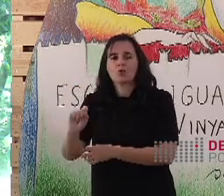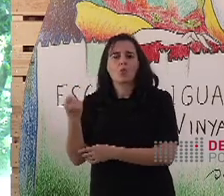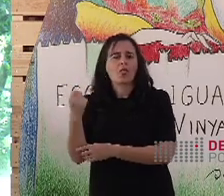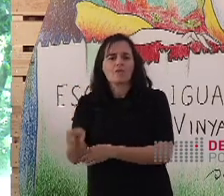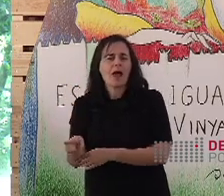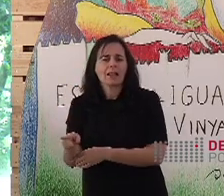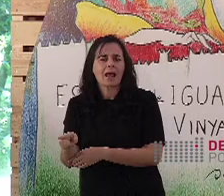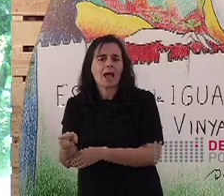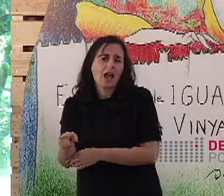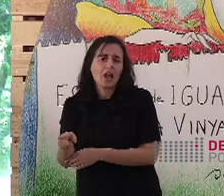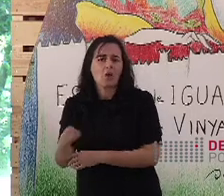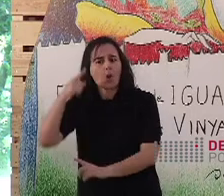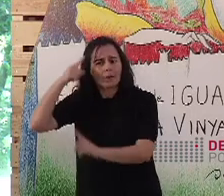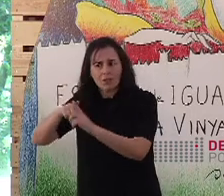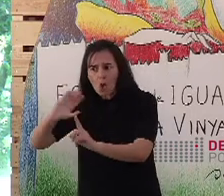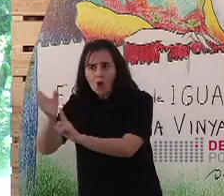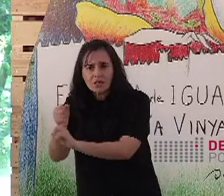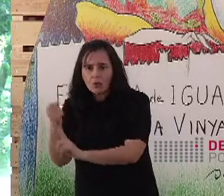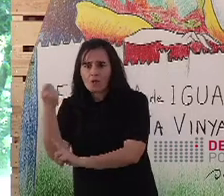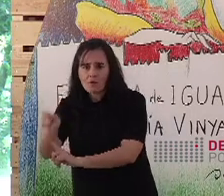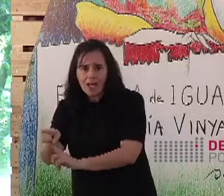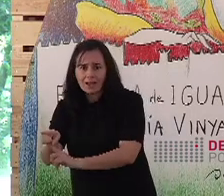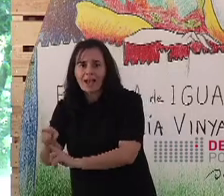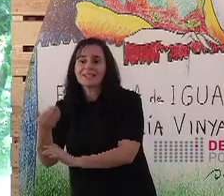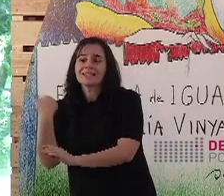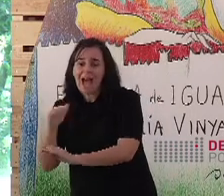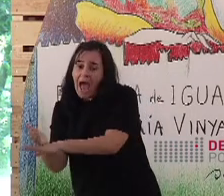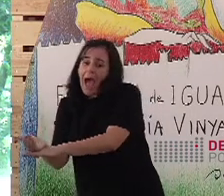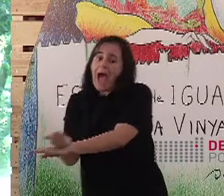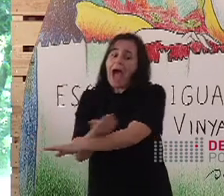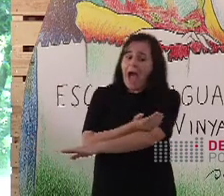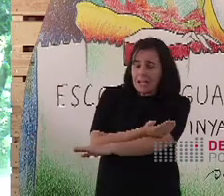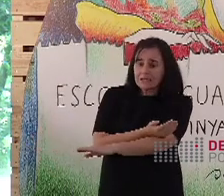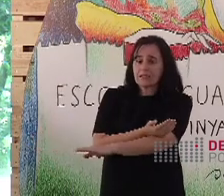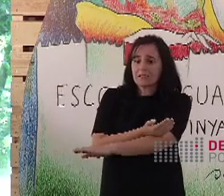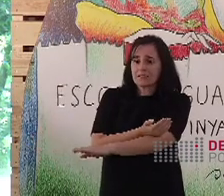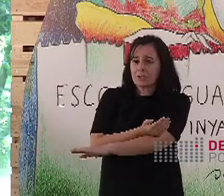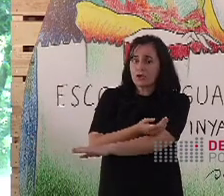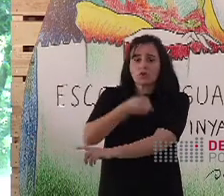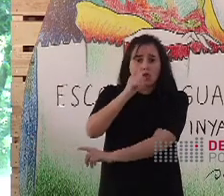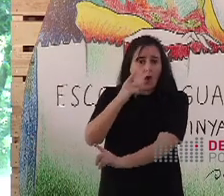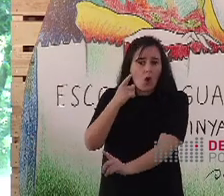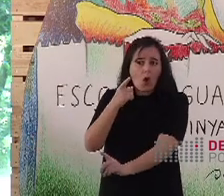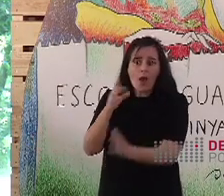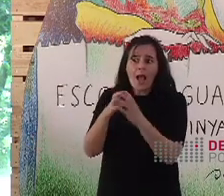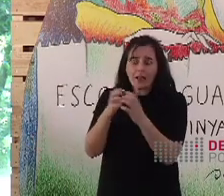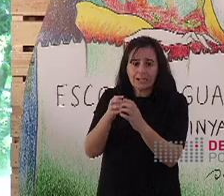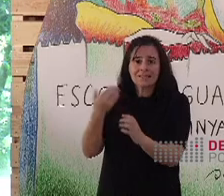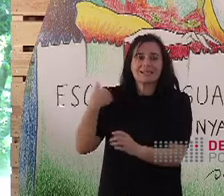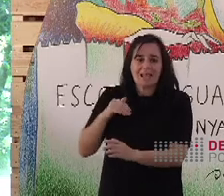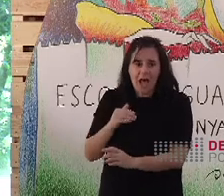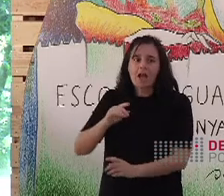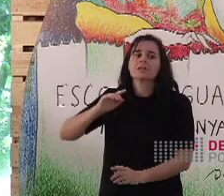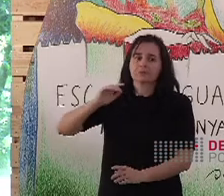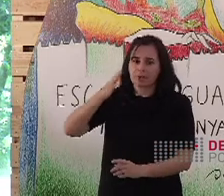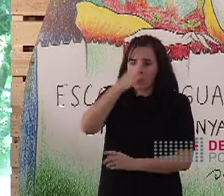producirse a finalidade da explotación para ser considerado xa comitivo, suxeito de ser perseguible, non